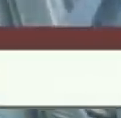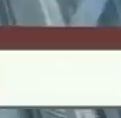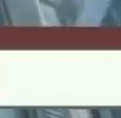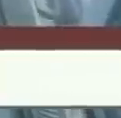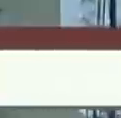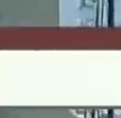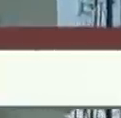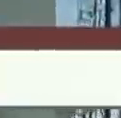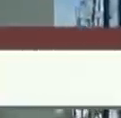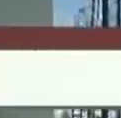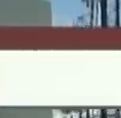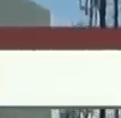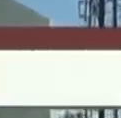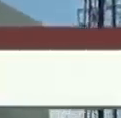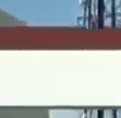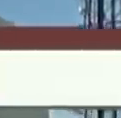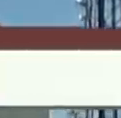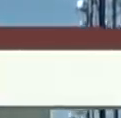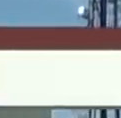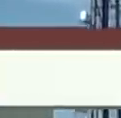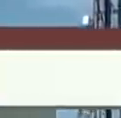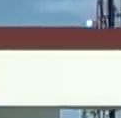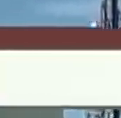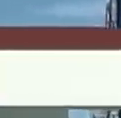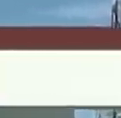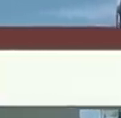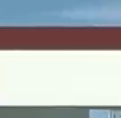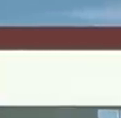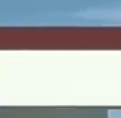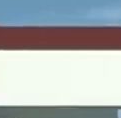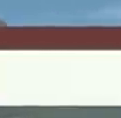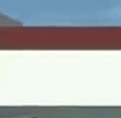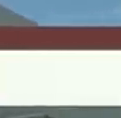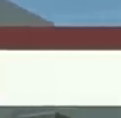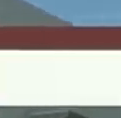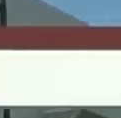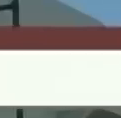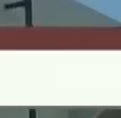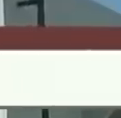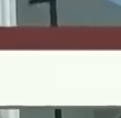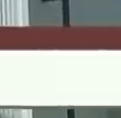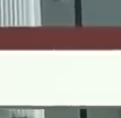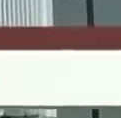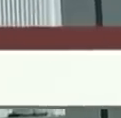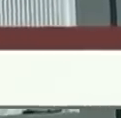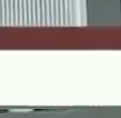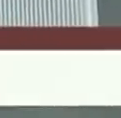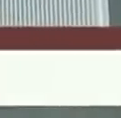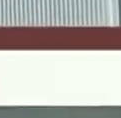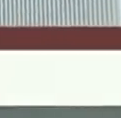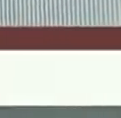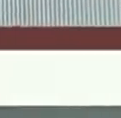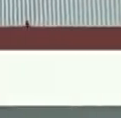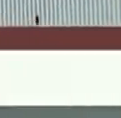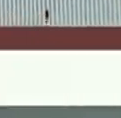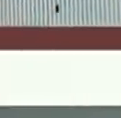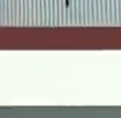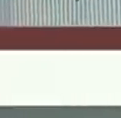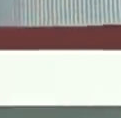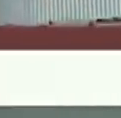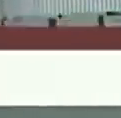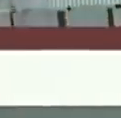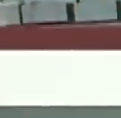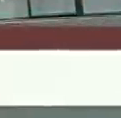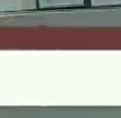se realiza con el corte del grano en 2 a 3 partes, dependiendo nuestra presentación a producir. Correcto. Una vez que el grano se